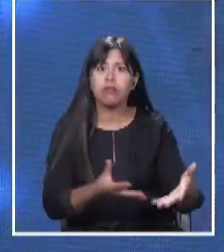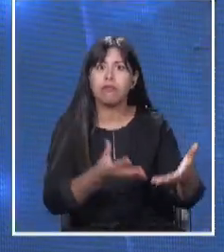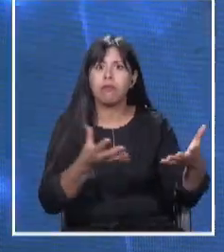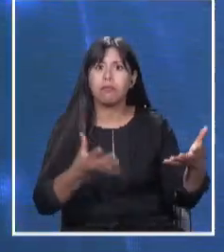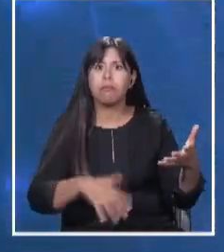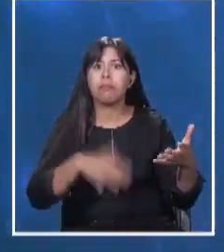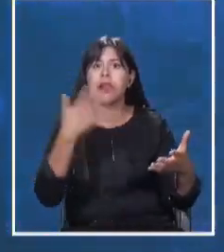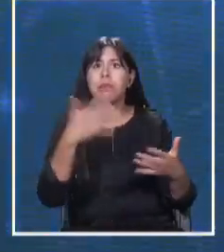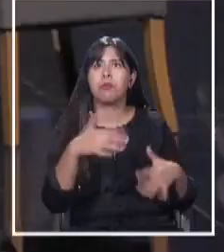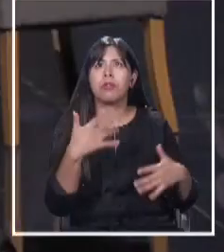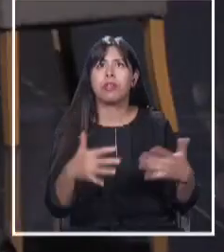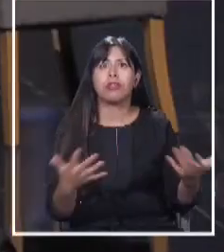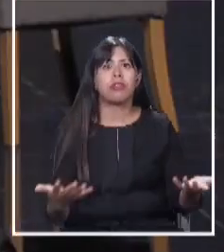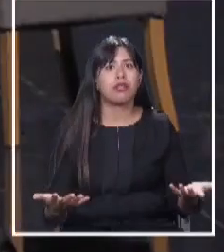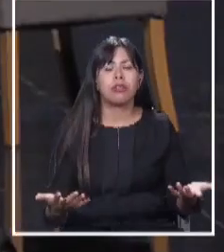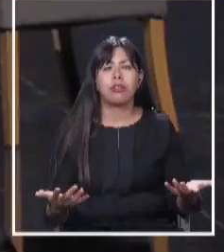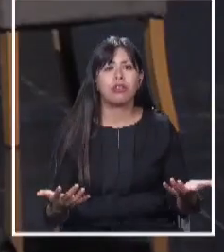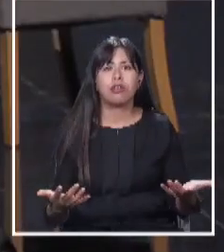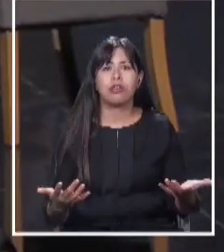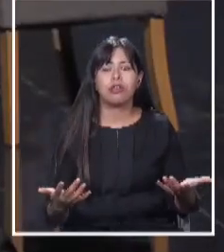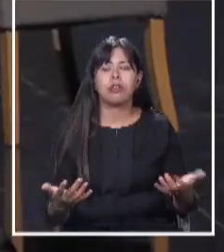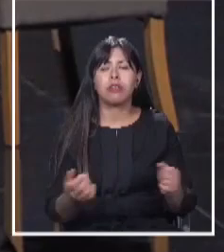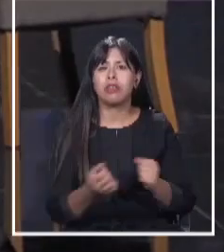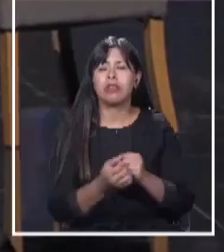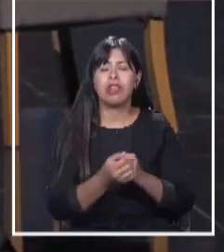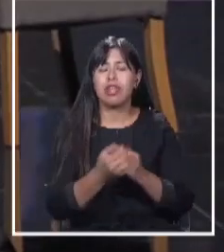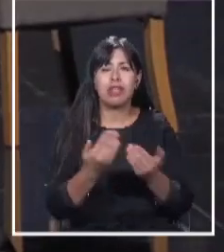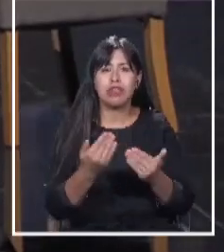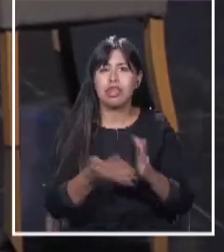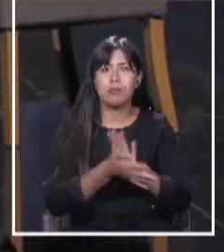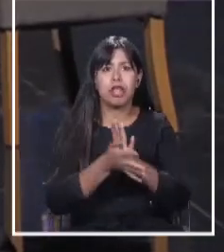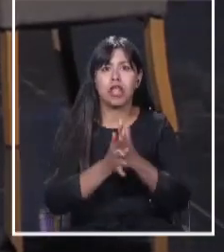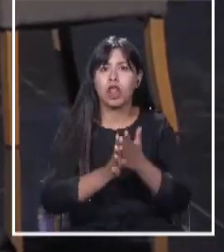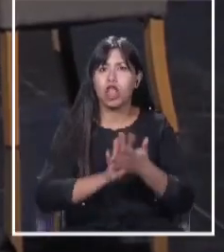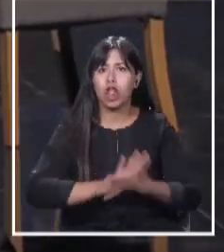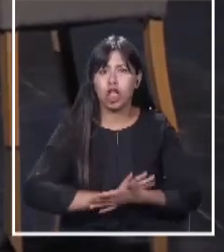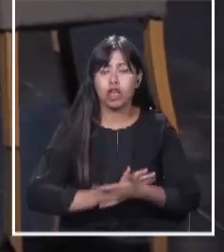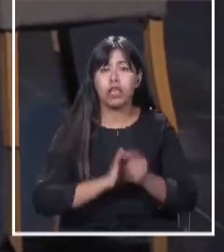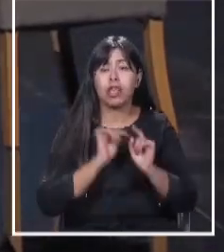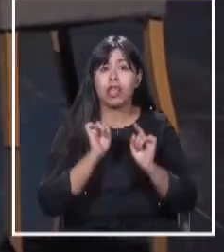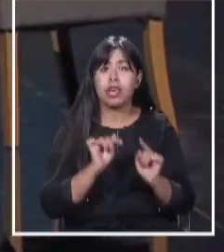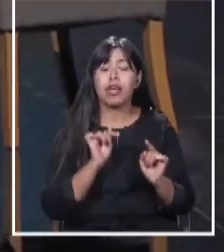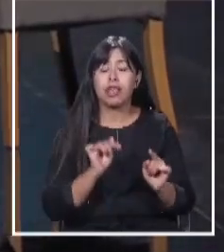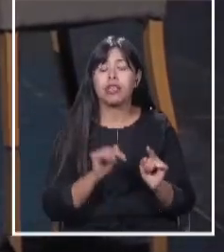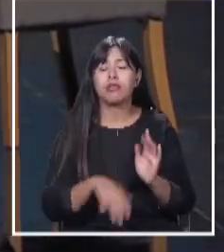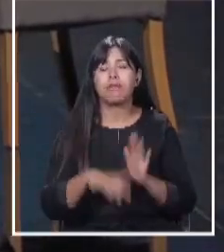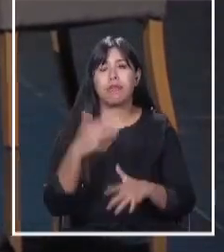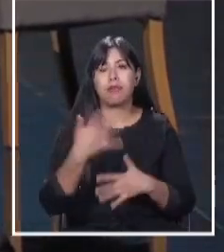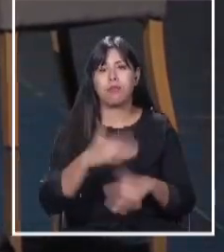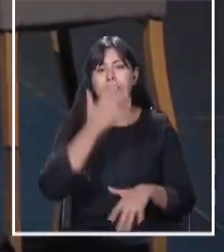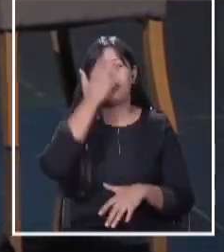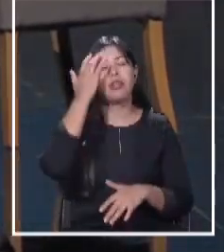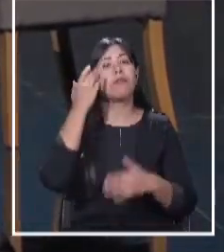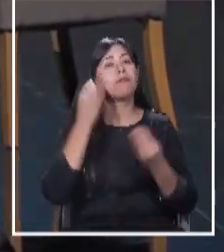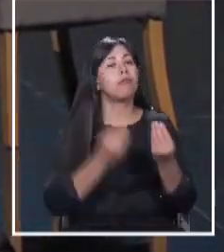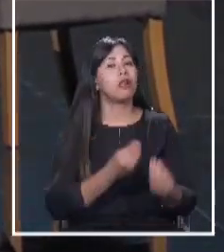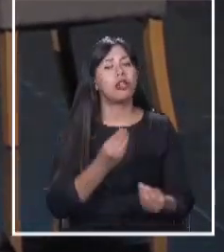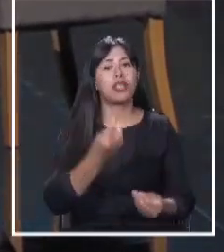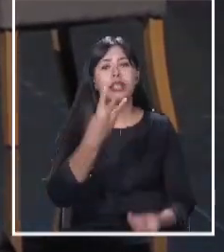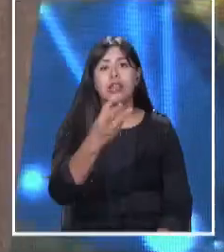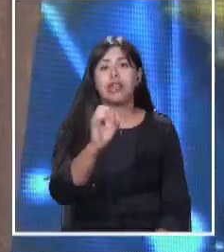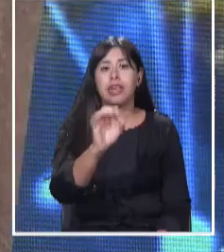más importante, o no sé, da lo mismo. Pero necesitamos el todo. Y eso es la parte más importante. Por lo tanto, el